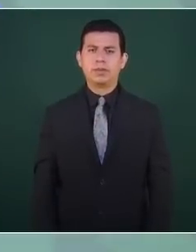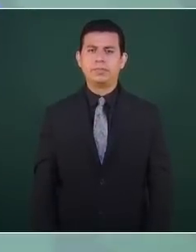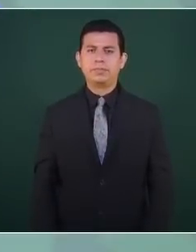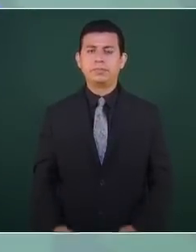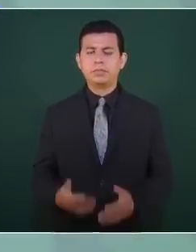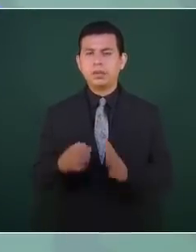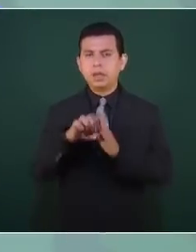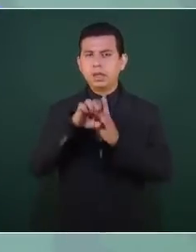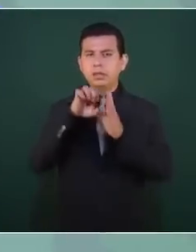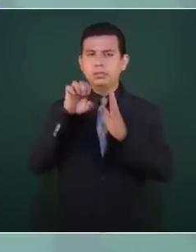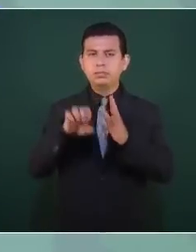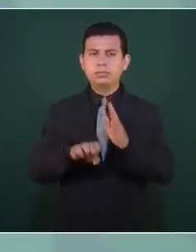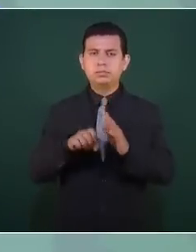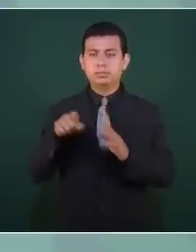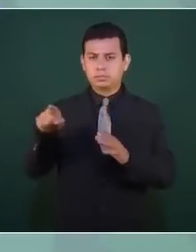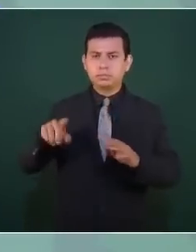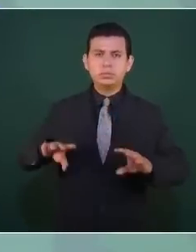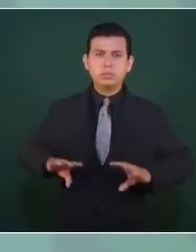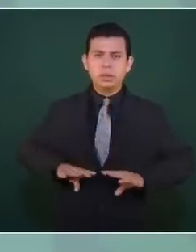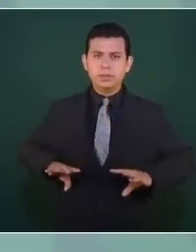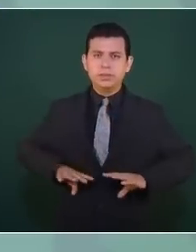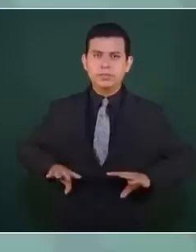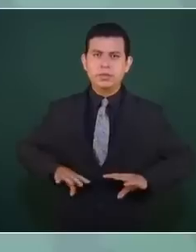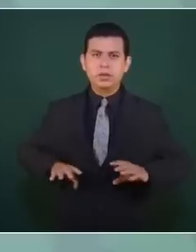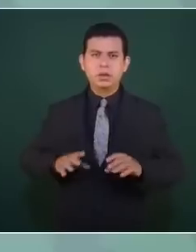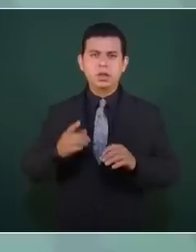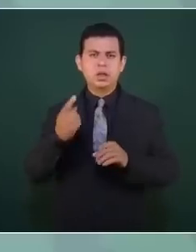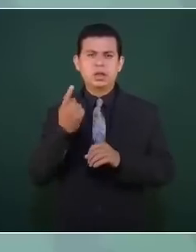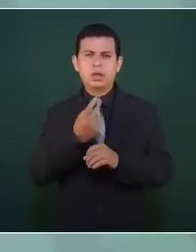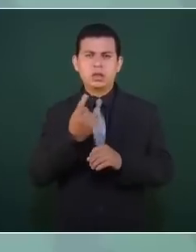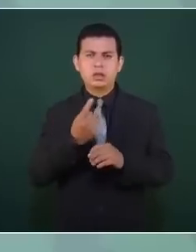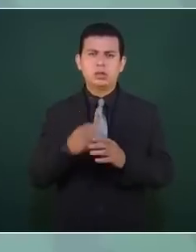una actitud